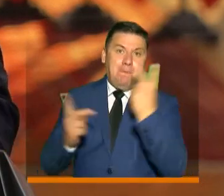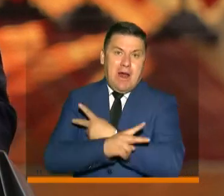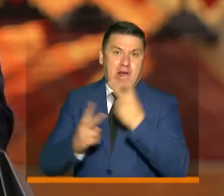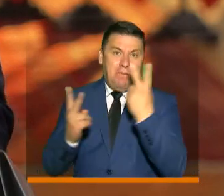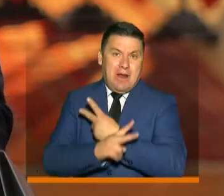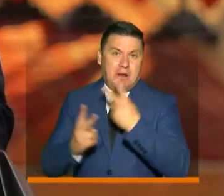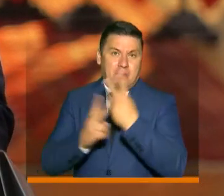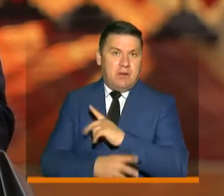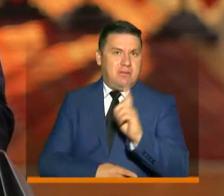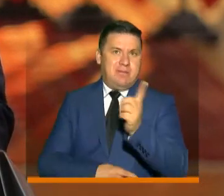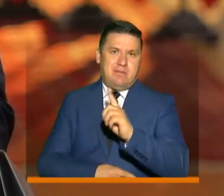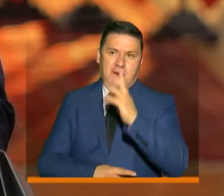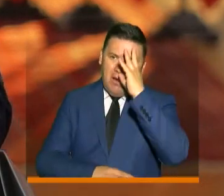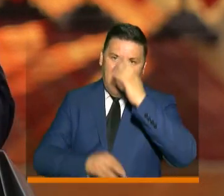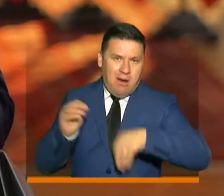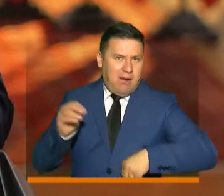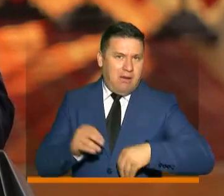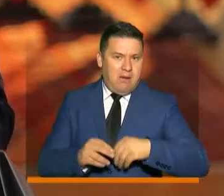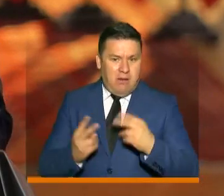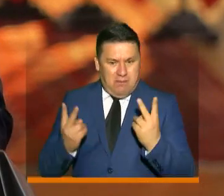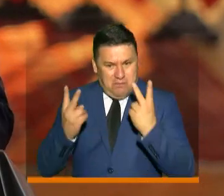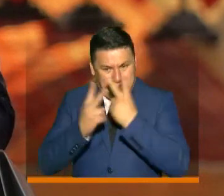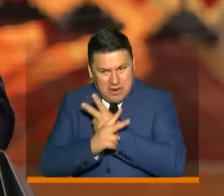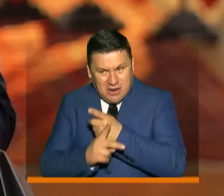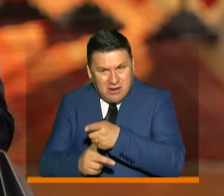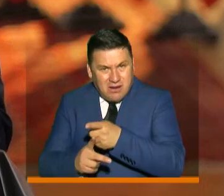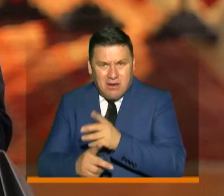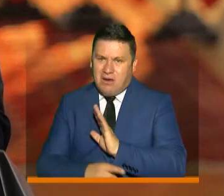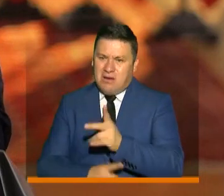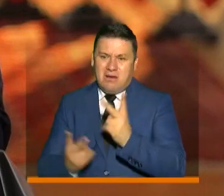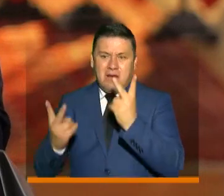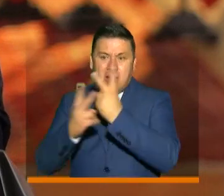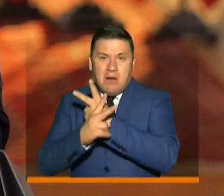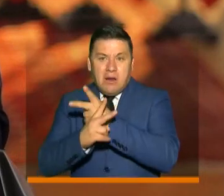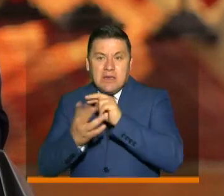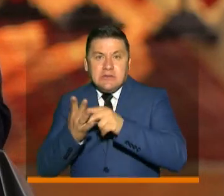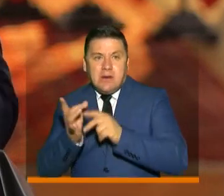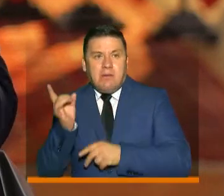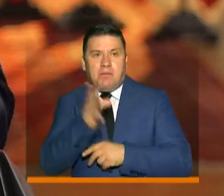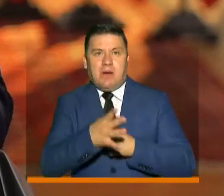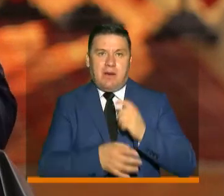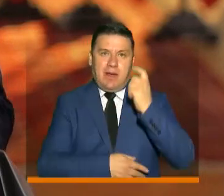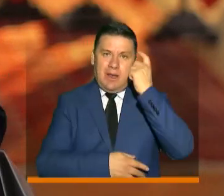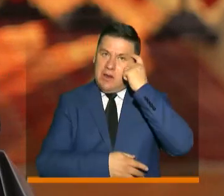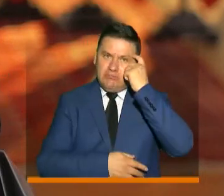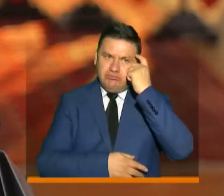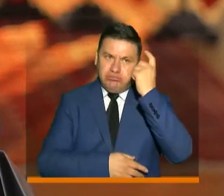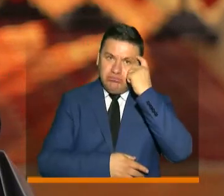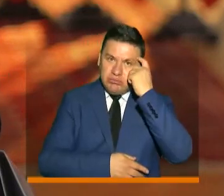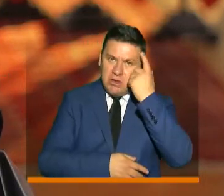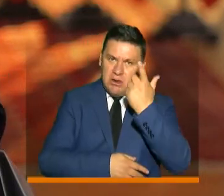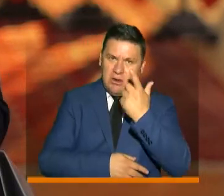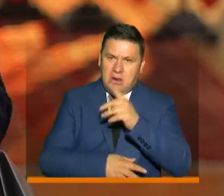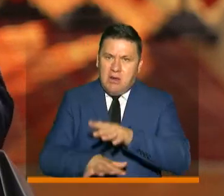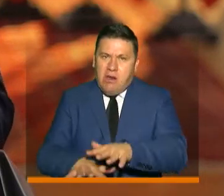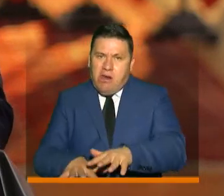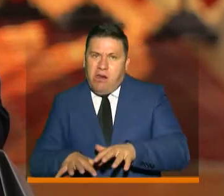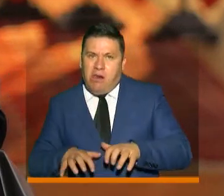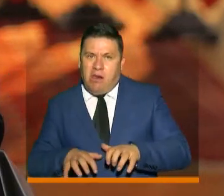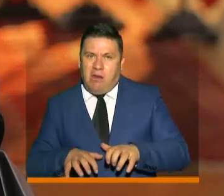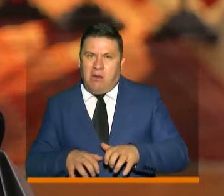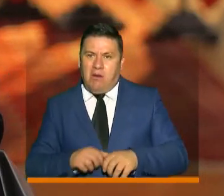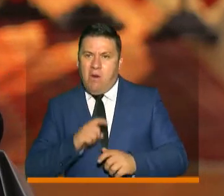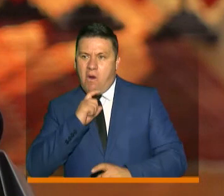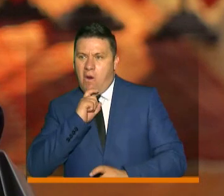ninguna manifestación la violencia es la derrota de la inteligencia es el triunfo de la mezquindad y es el